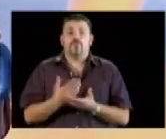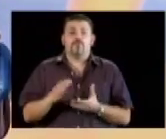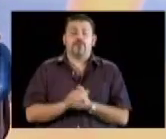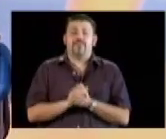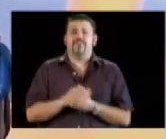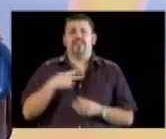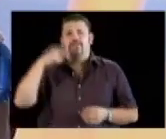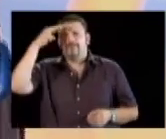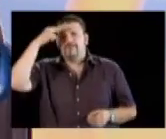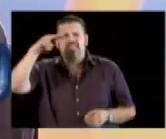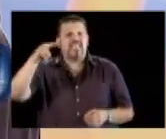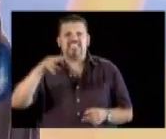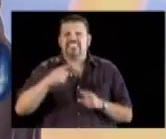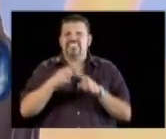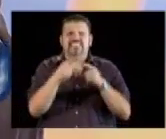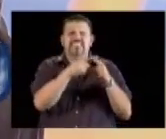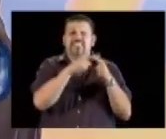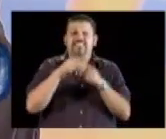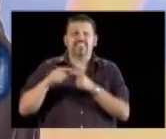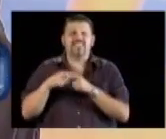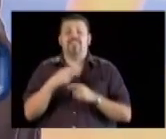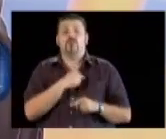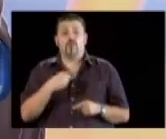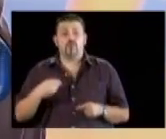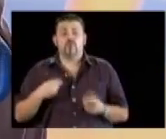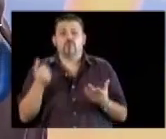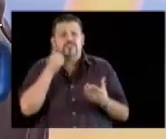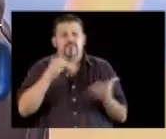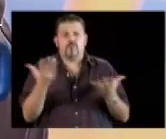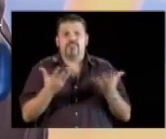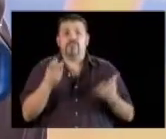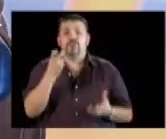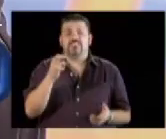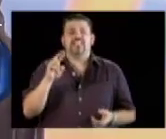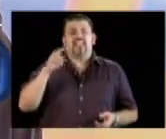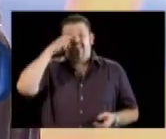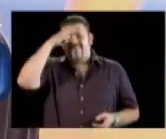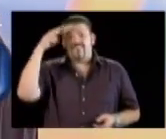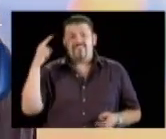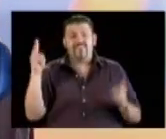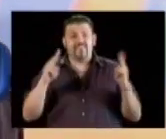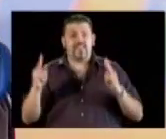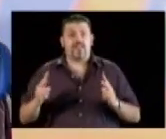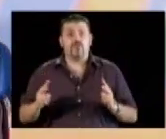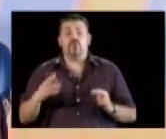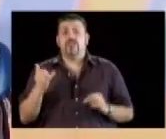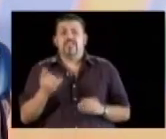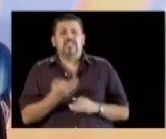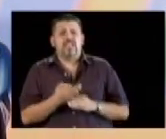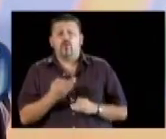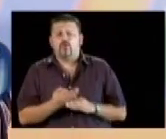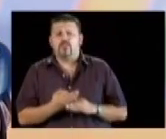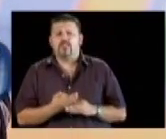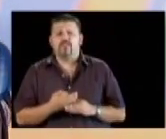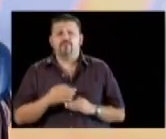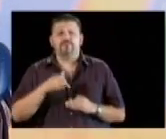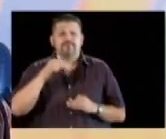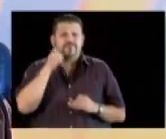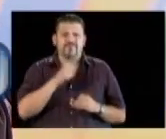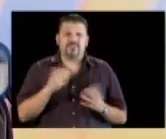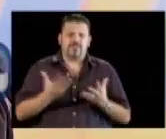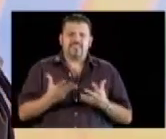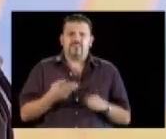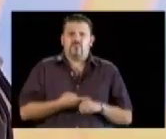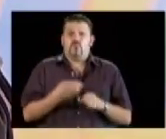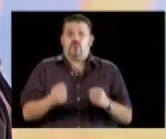los viajes, etcétera. Todo eso lo hacemos en el rally de verano. En cada una de las ciudades donde vamos a estar, que ahora va a ser muy intenso la gira por